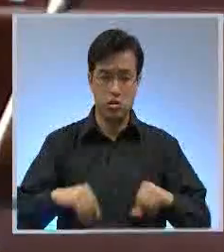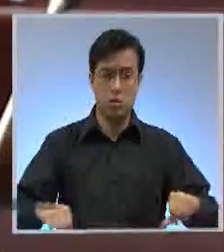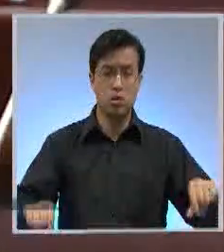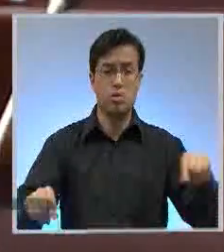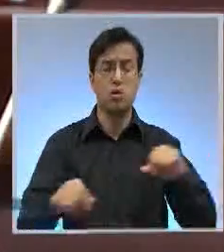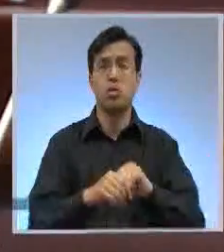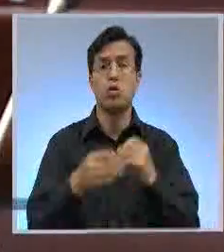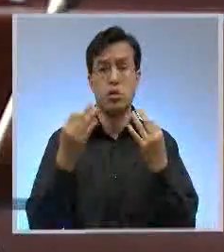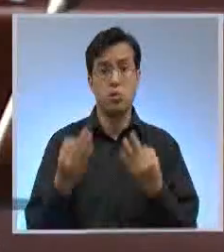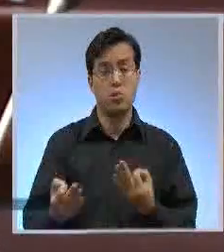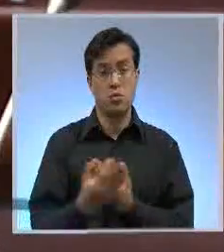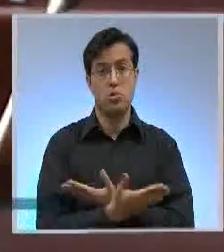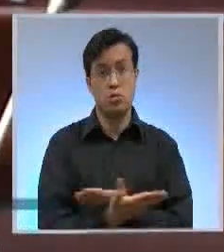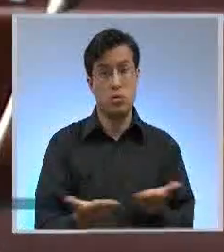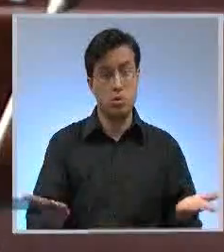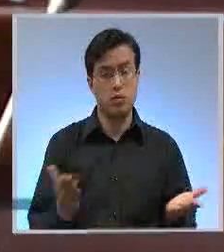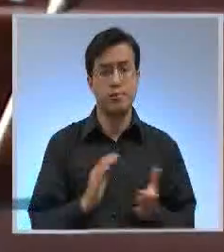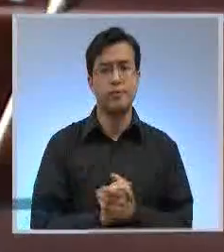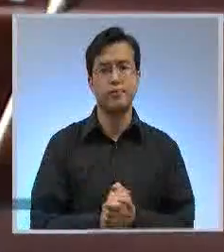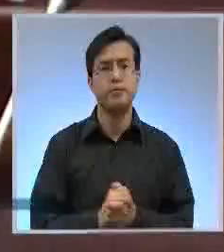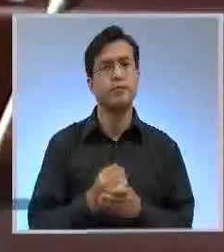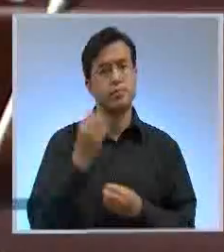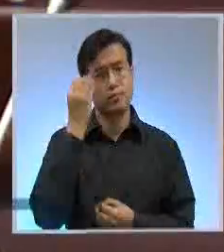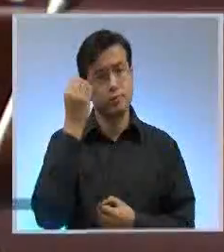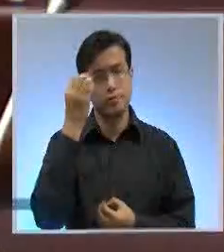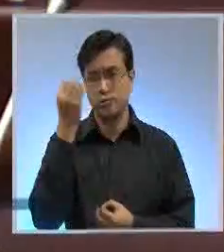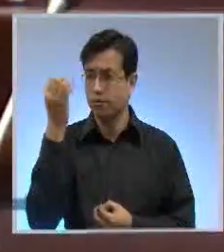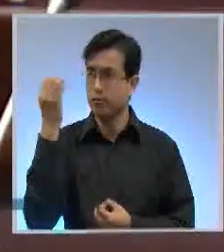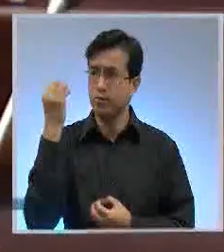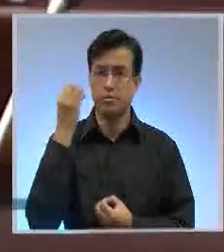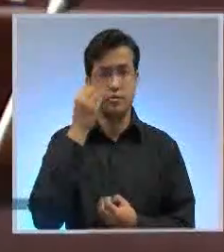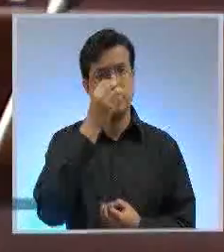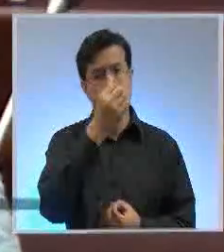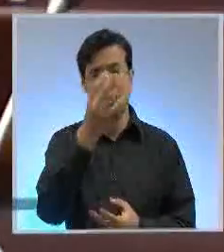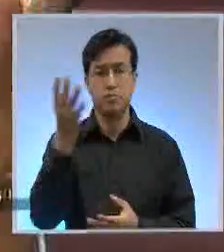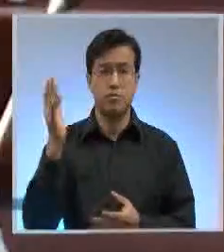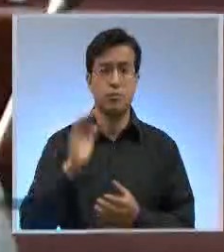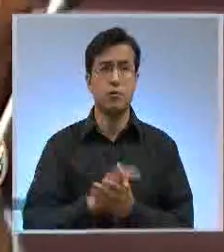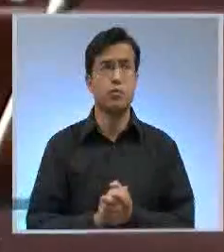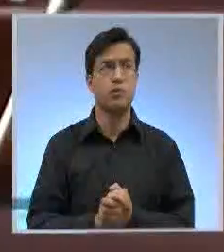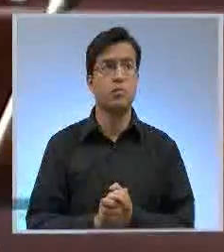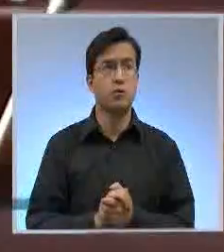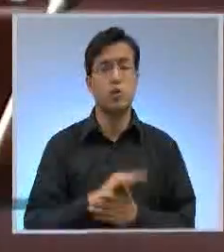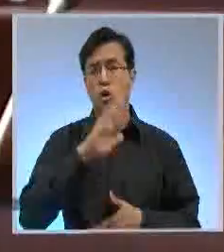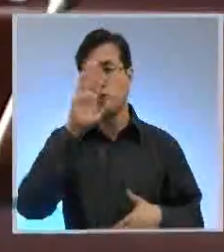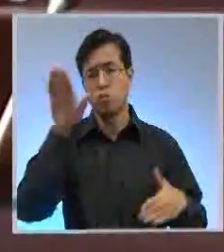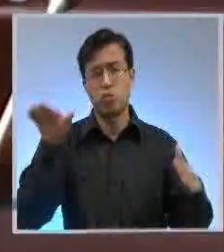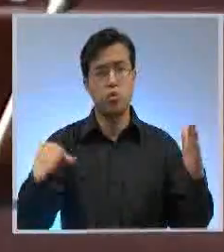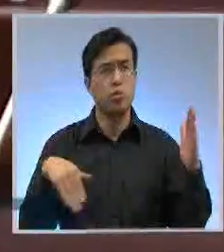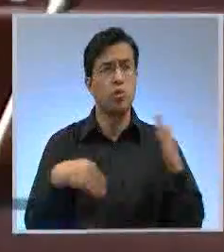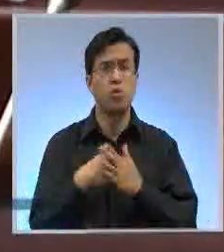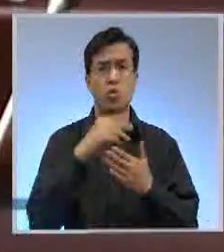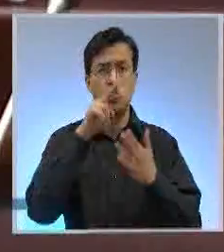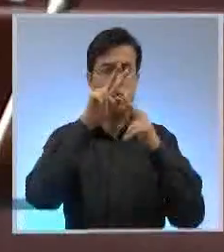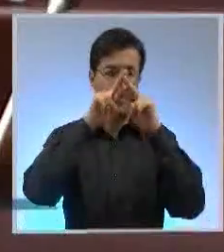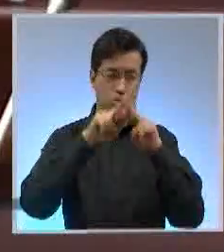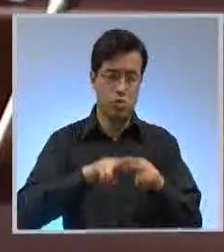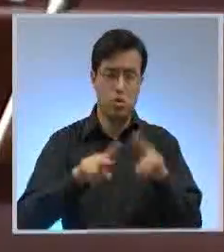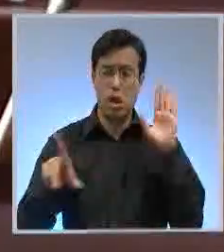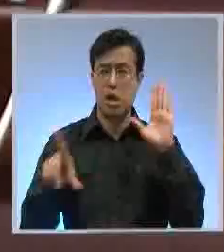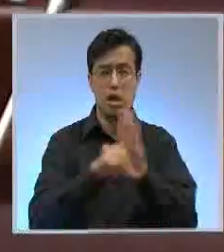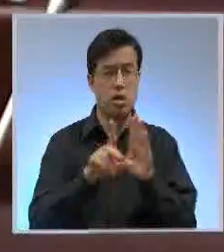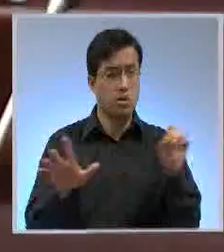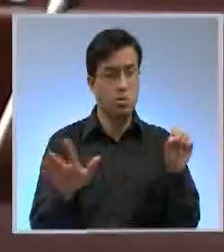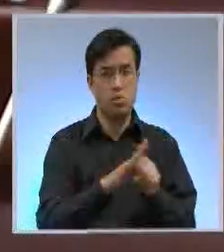modificado. Pero todavía no se ha hablado al interior de la comisión. La comisión lo que ha hecho es abocar conocimiento de este proyecto de ley. En